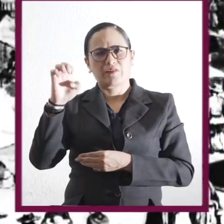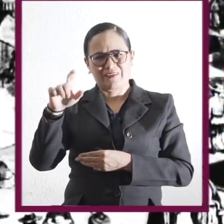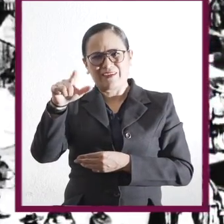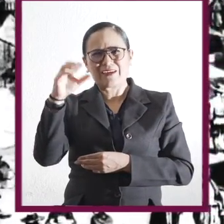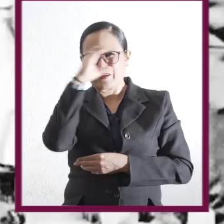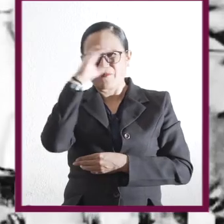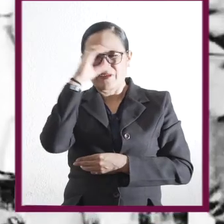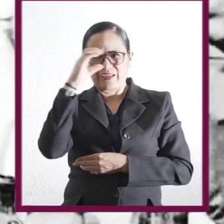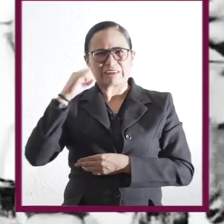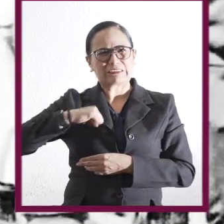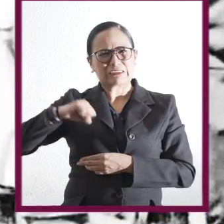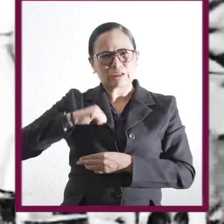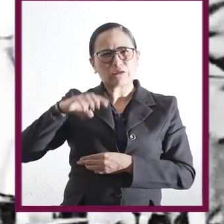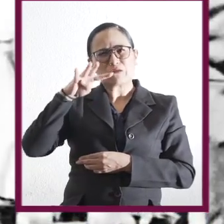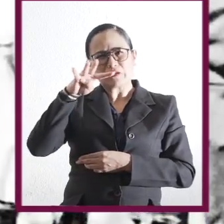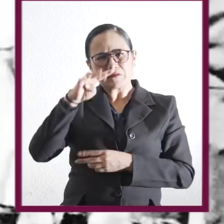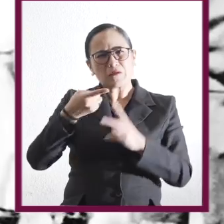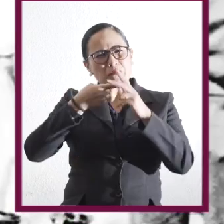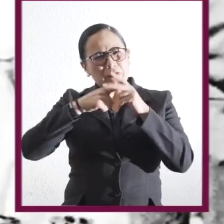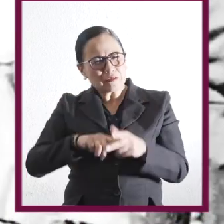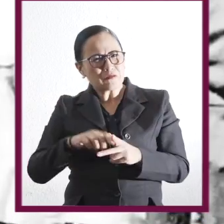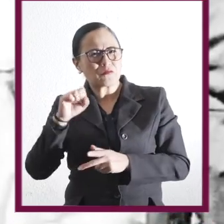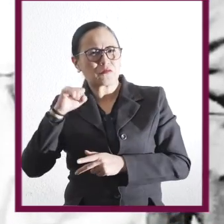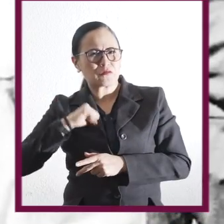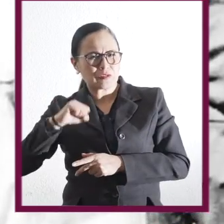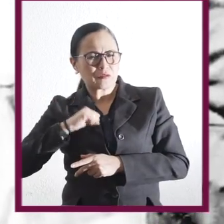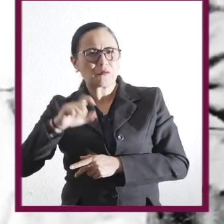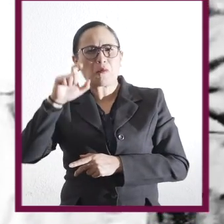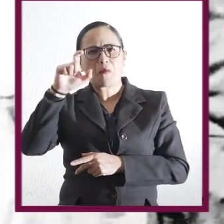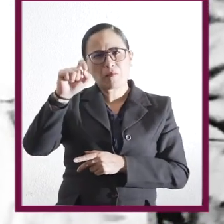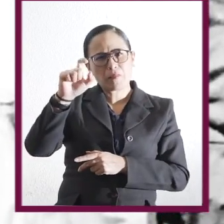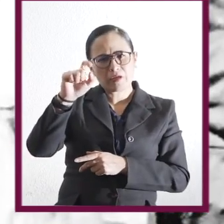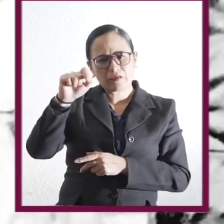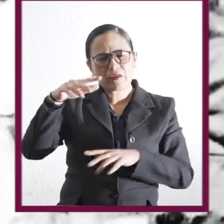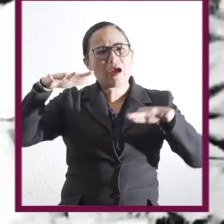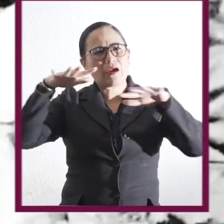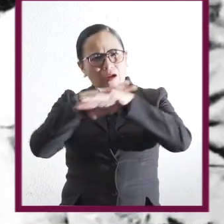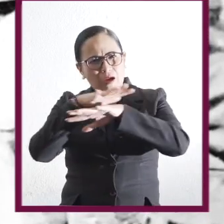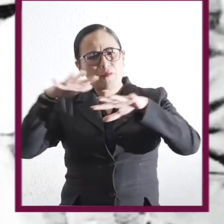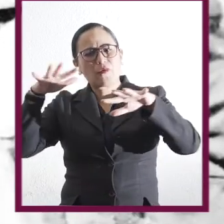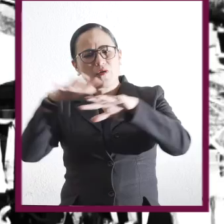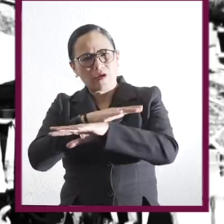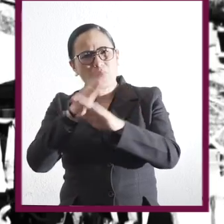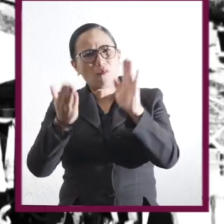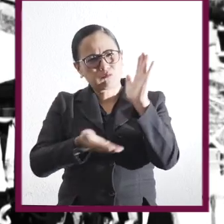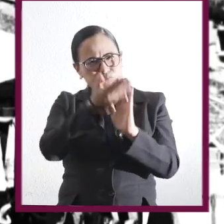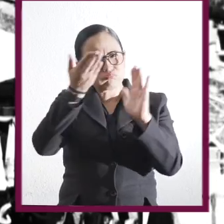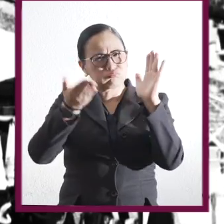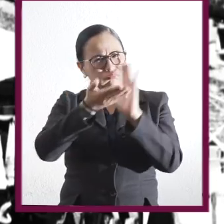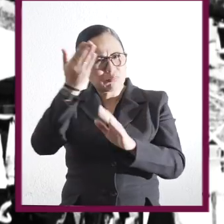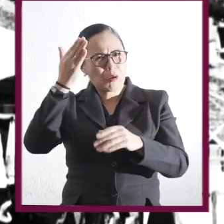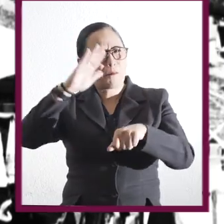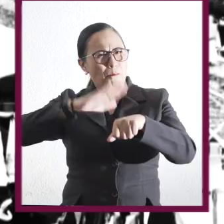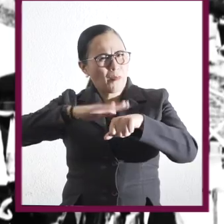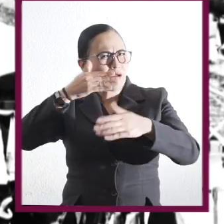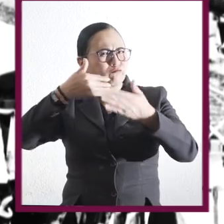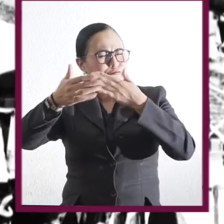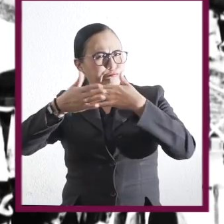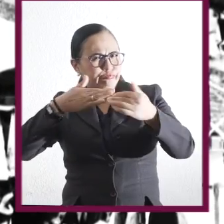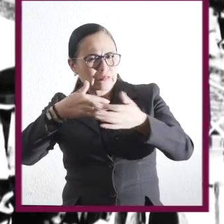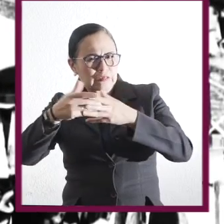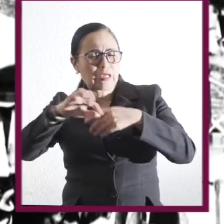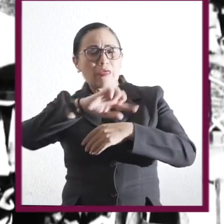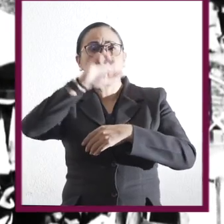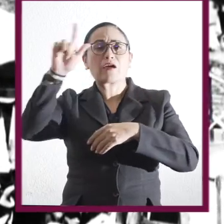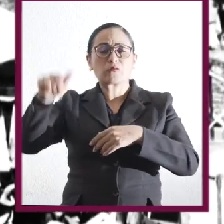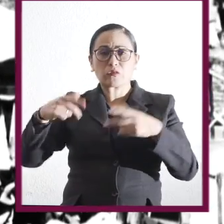estas imágenes de finales del siglo XIX e inicios del XX, ya había sido reemplazado por una construcción más moderna,